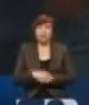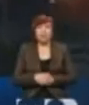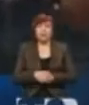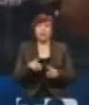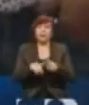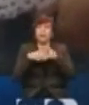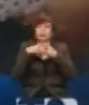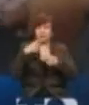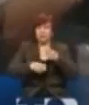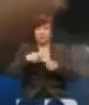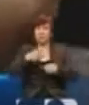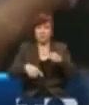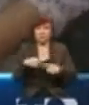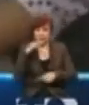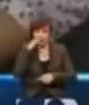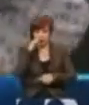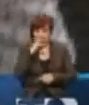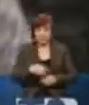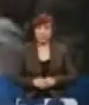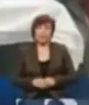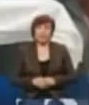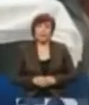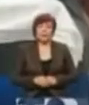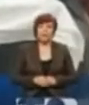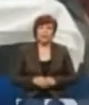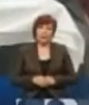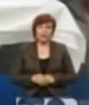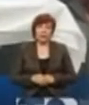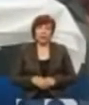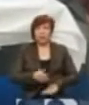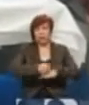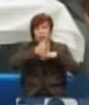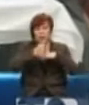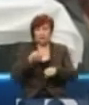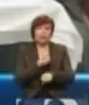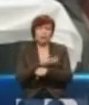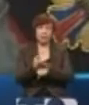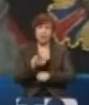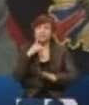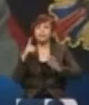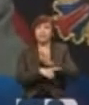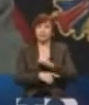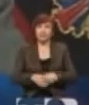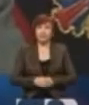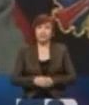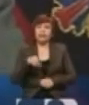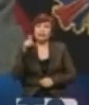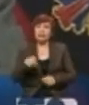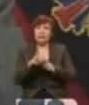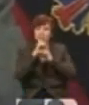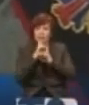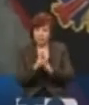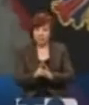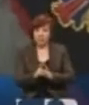entonces se destapa una realidad que pide a gritos acciones. Las autoridades recomiendan denunciar. Se debe dar una respuesta